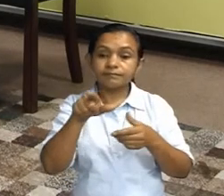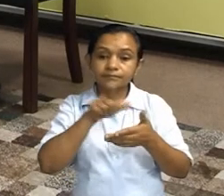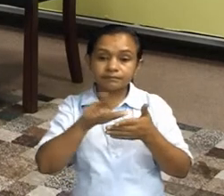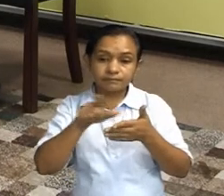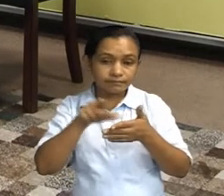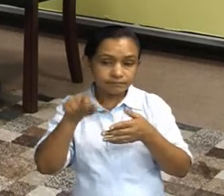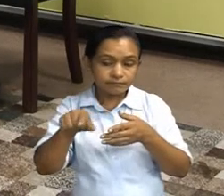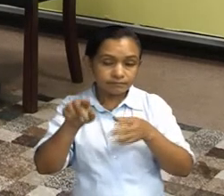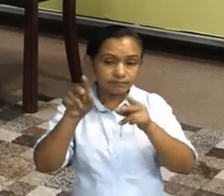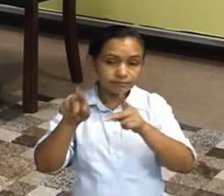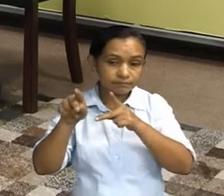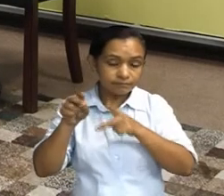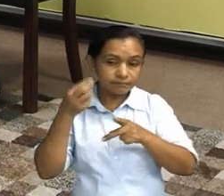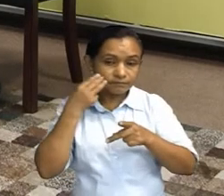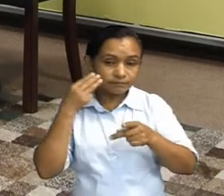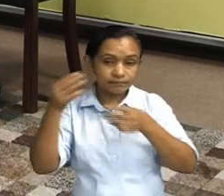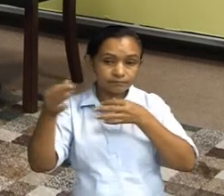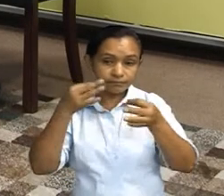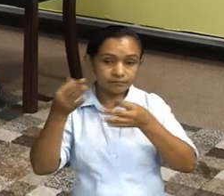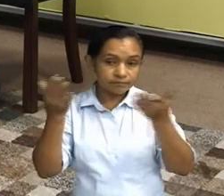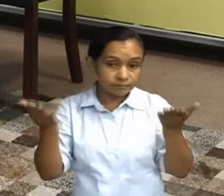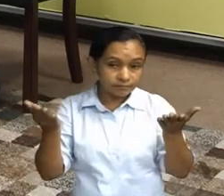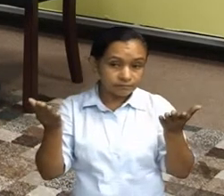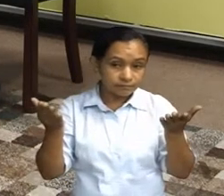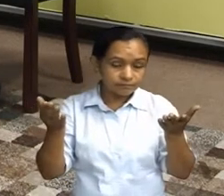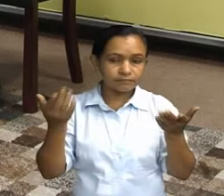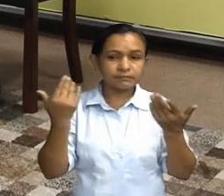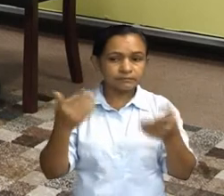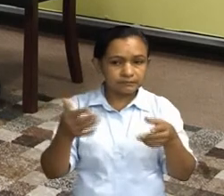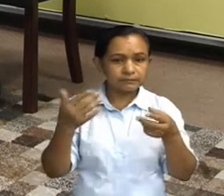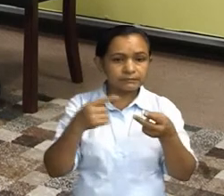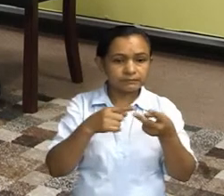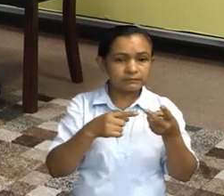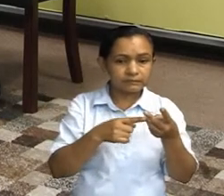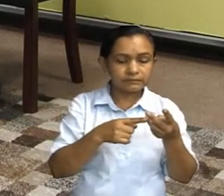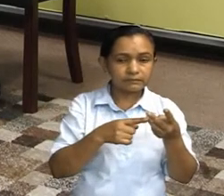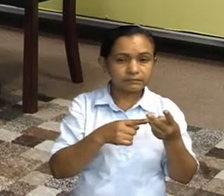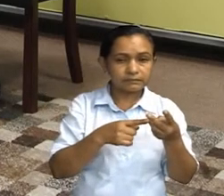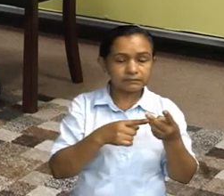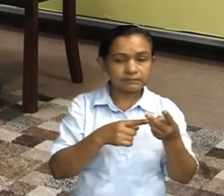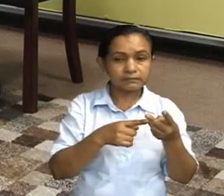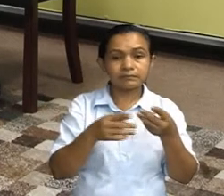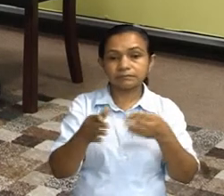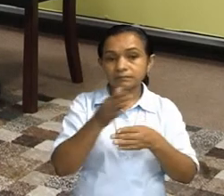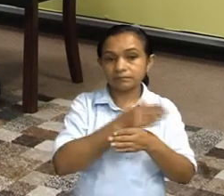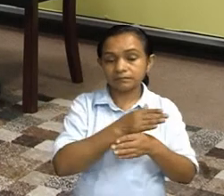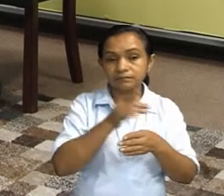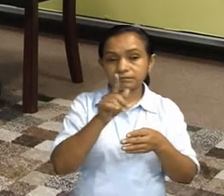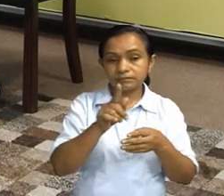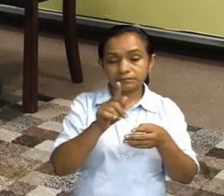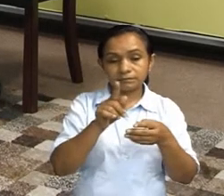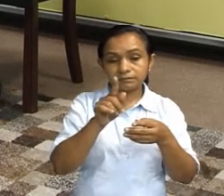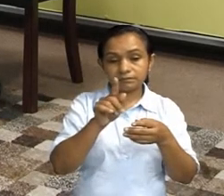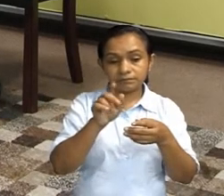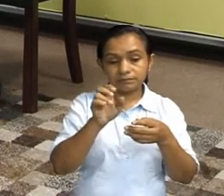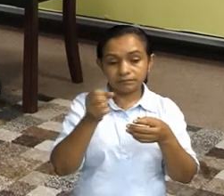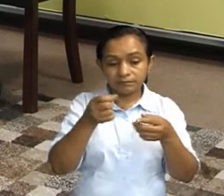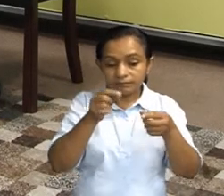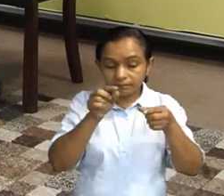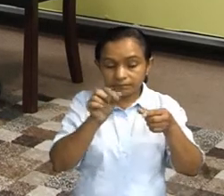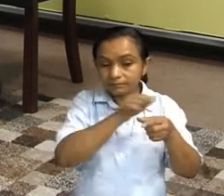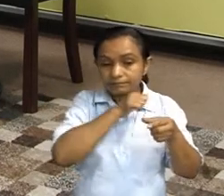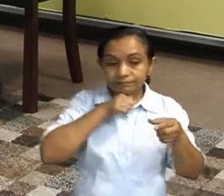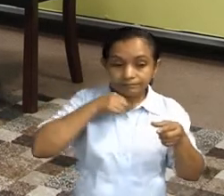esa niña. Y si ya es recidivante, entonces pasamos al test que le mencionaba, el test de Graham para hacer,